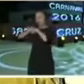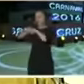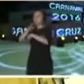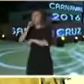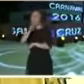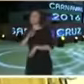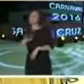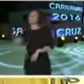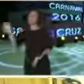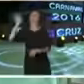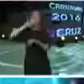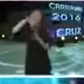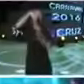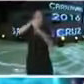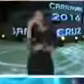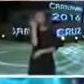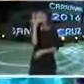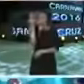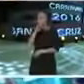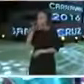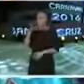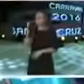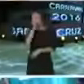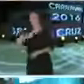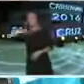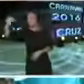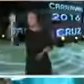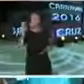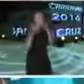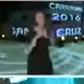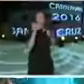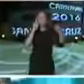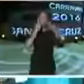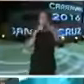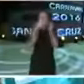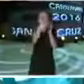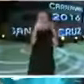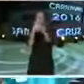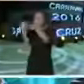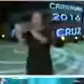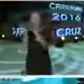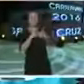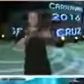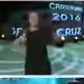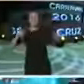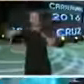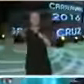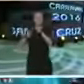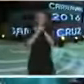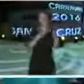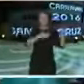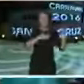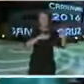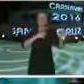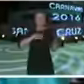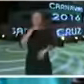carnaval. Que yo me voy, ya nos vemos. En cualquier rincón tú me encontrarás, bailarás. Mis